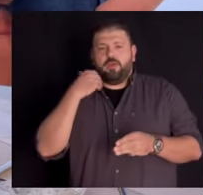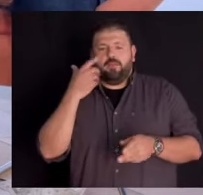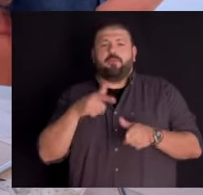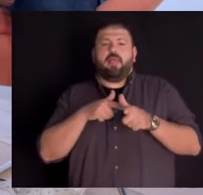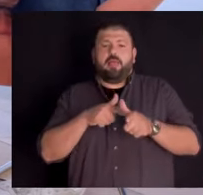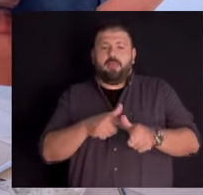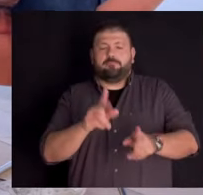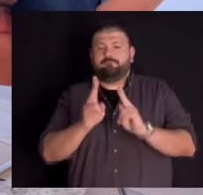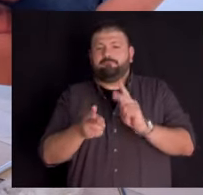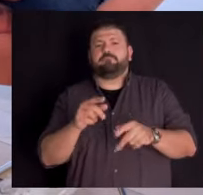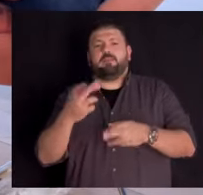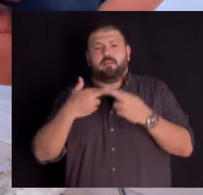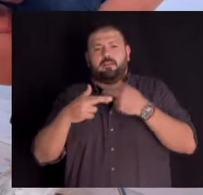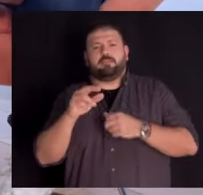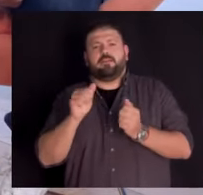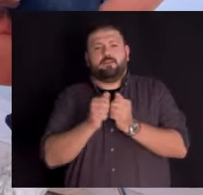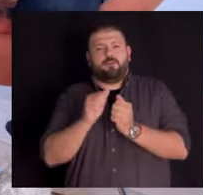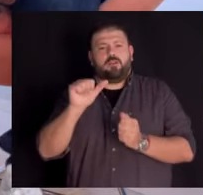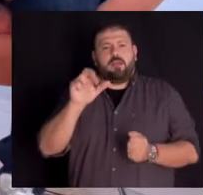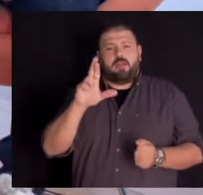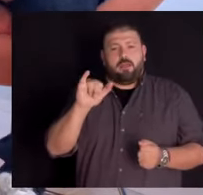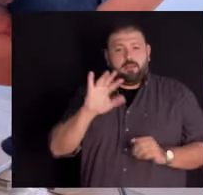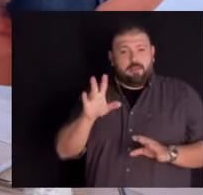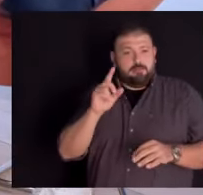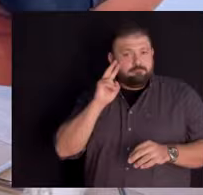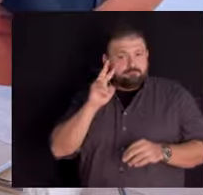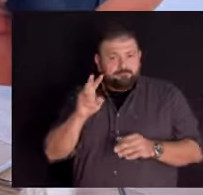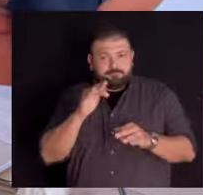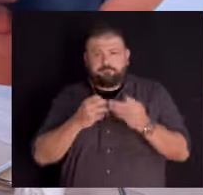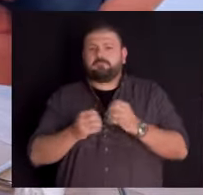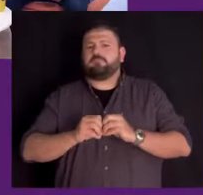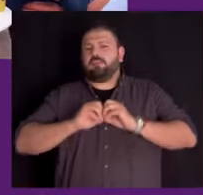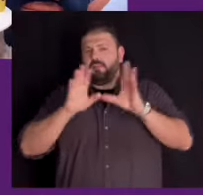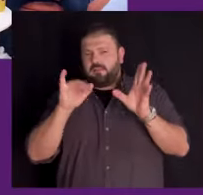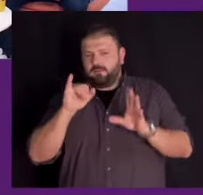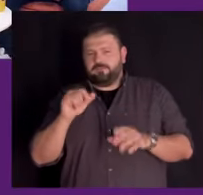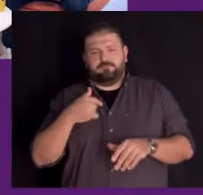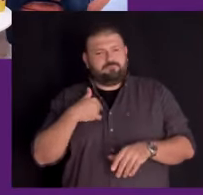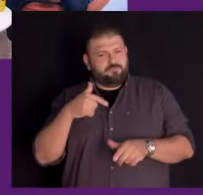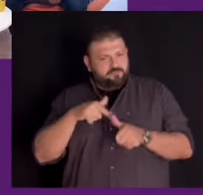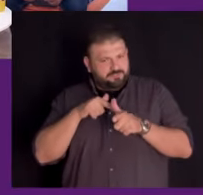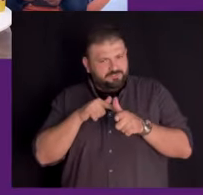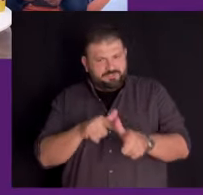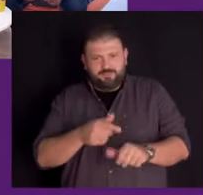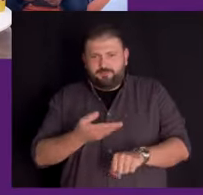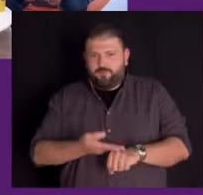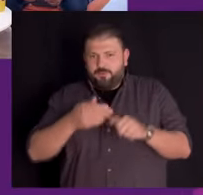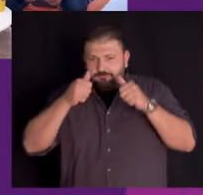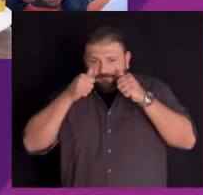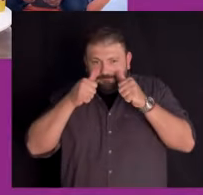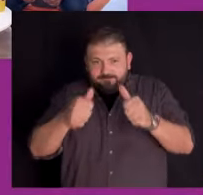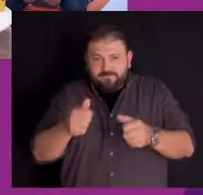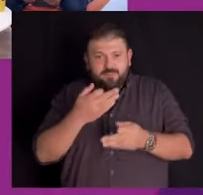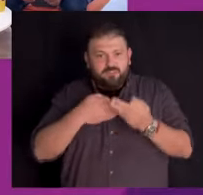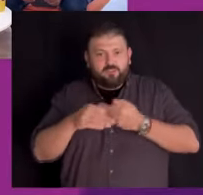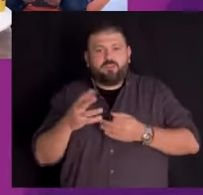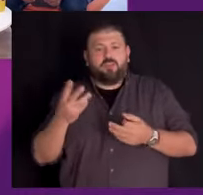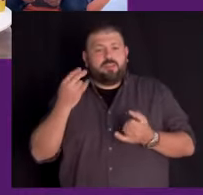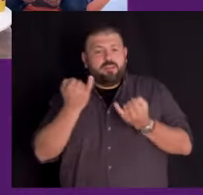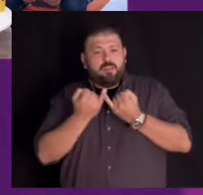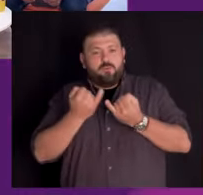regresar con Ari. Ari, ¿cómo estás? ¿Nos escuchas por allá? Claro que sí, aquí estoy súper atenta y también viendo todo lo que nos